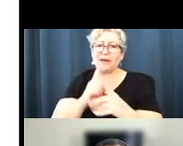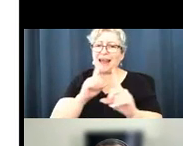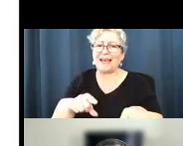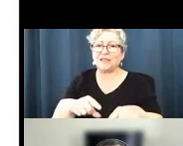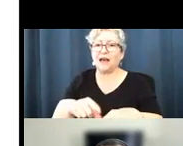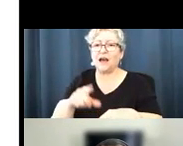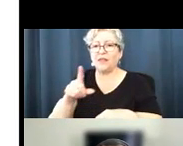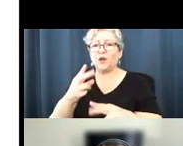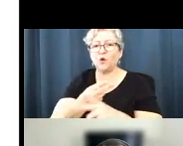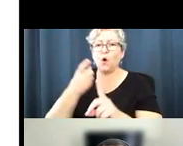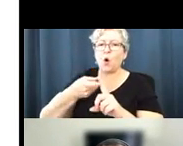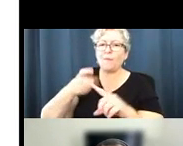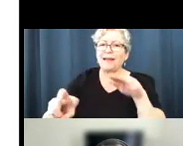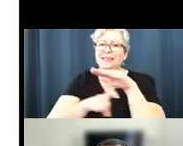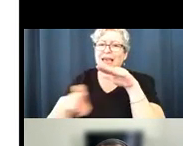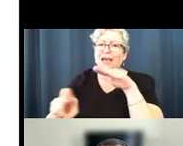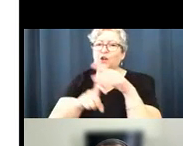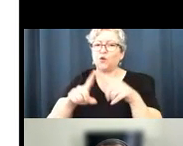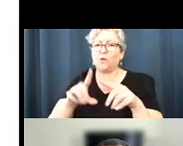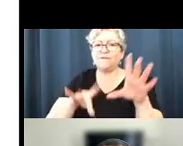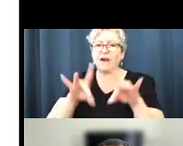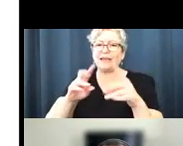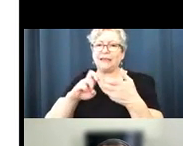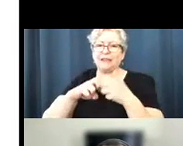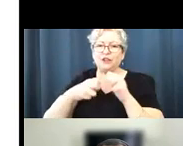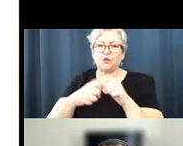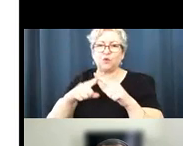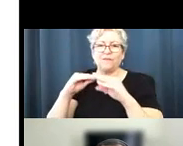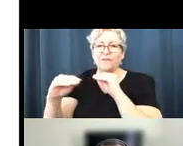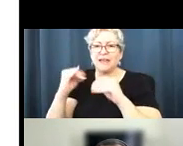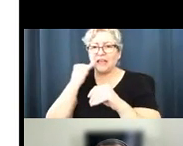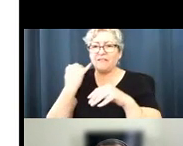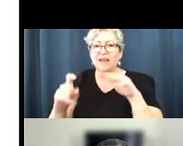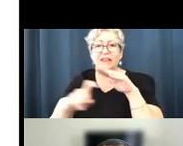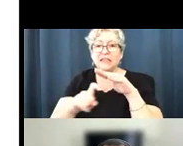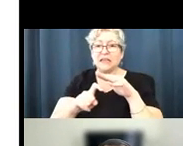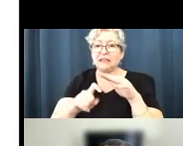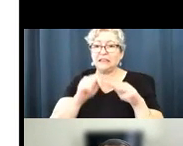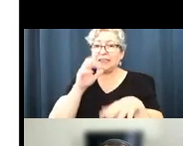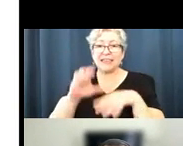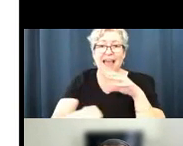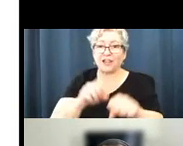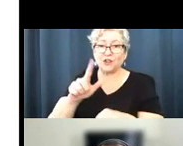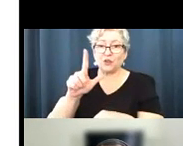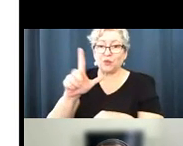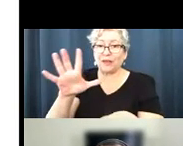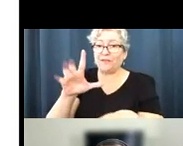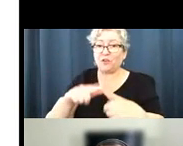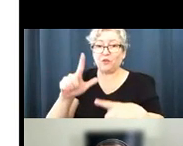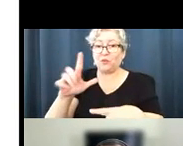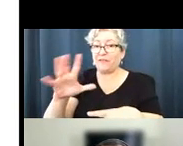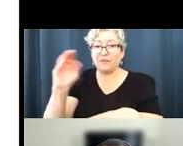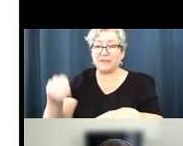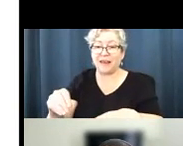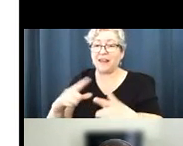peor. Ellos usan los escáneres automatizados para ayudar a arreglar esos problemas. Eso